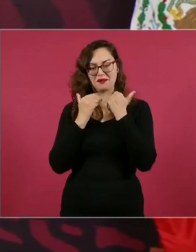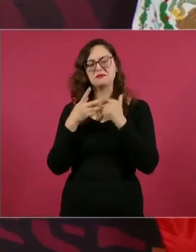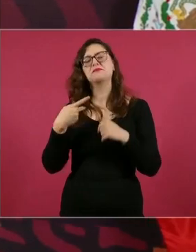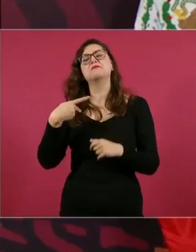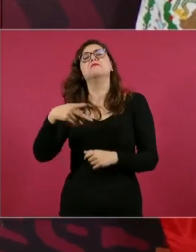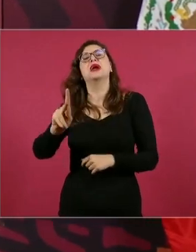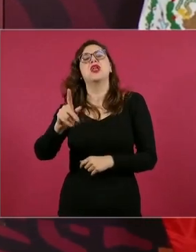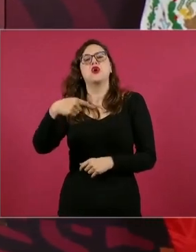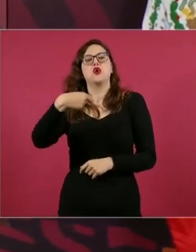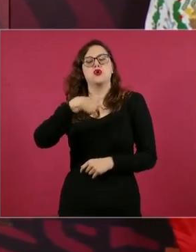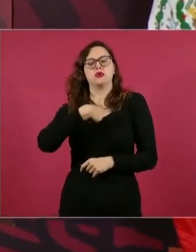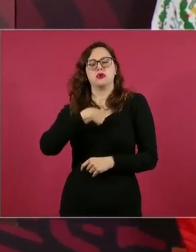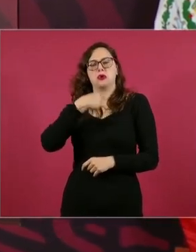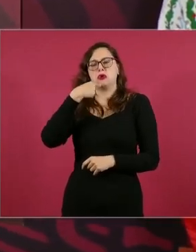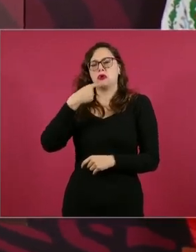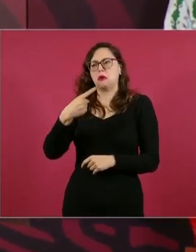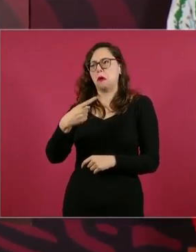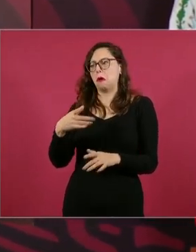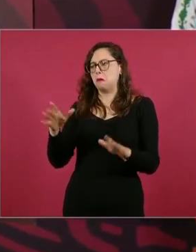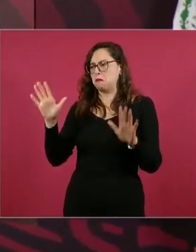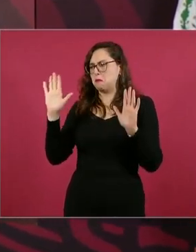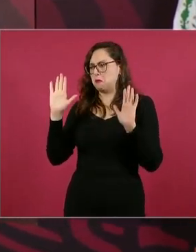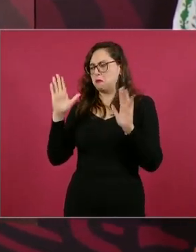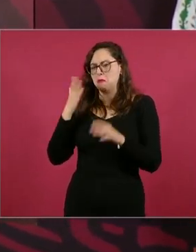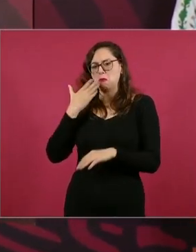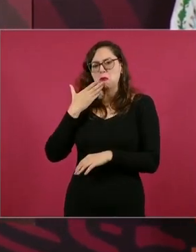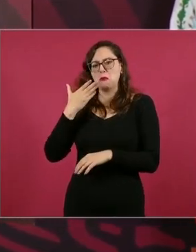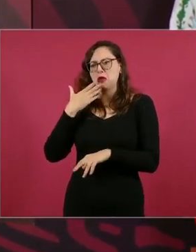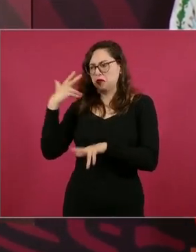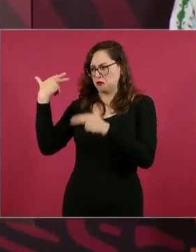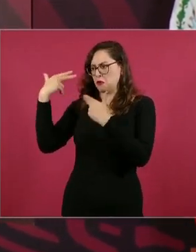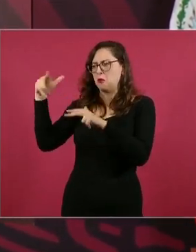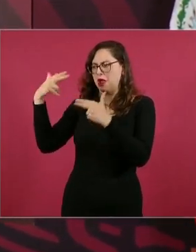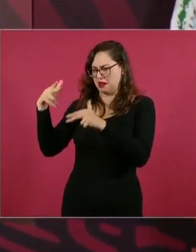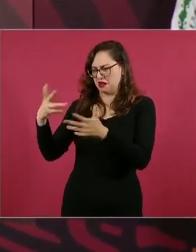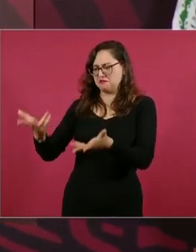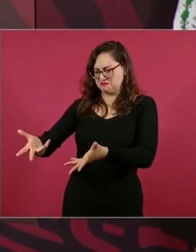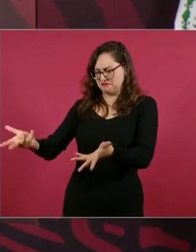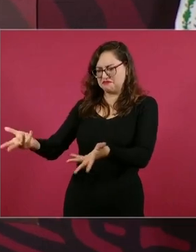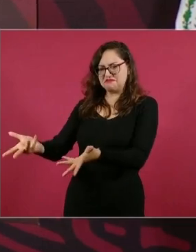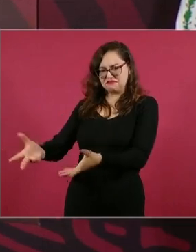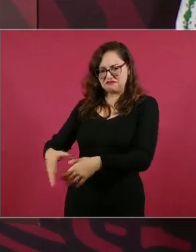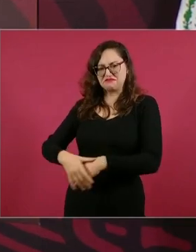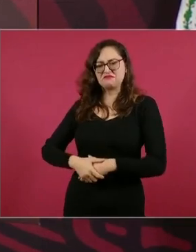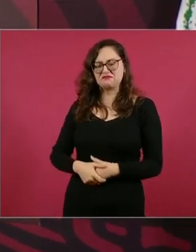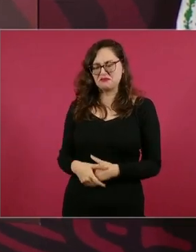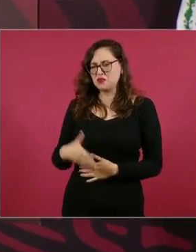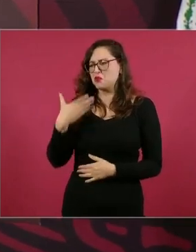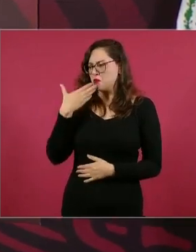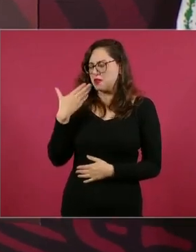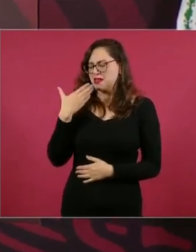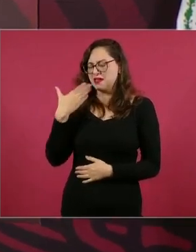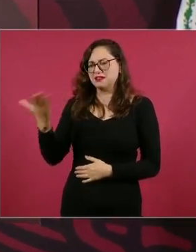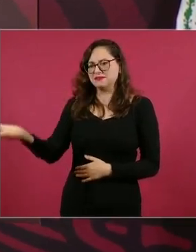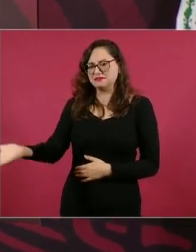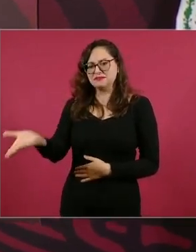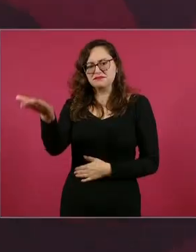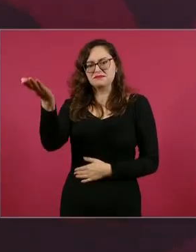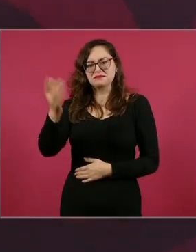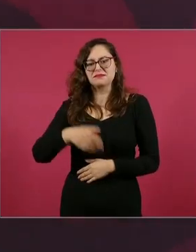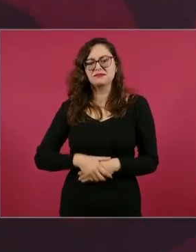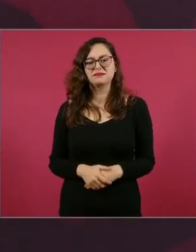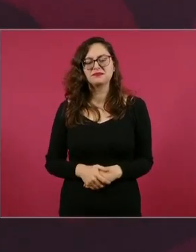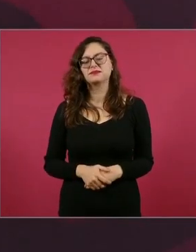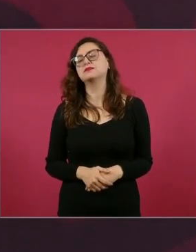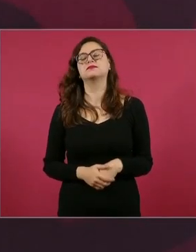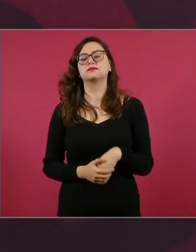somos libres la única cosa que vengo este aclarándole porque ahora que estuve